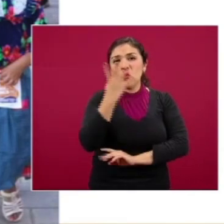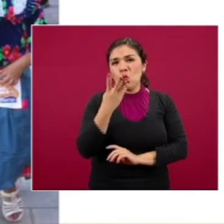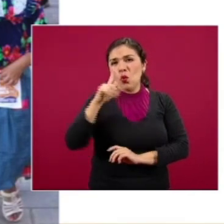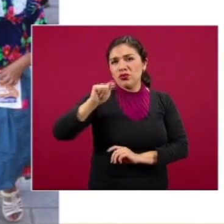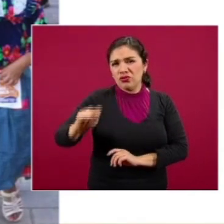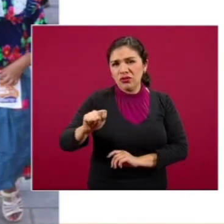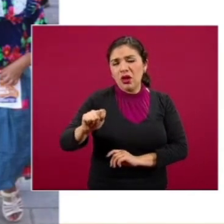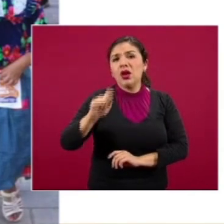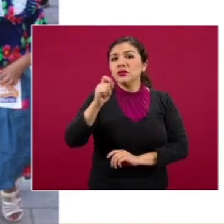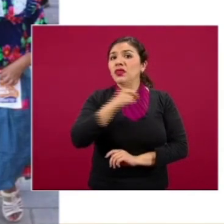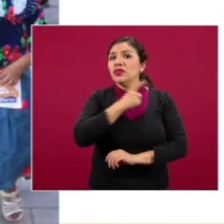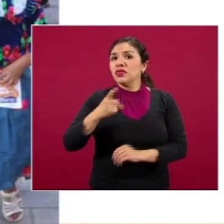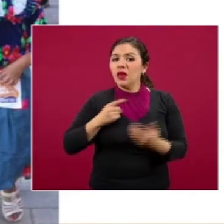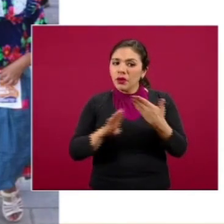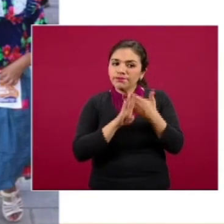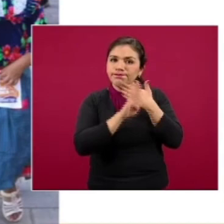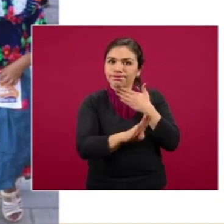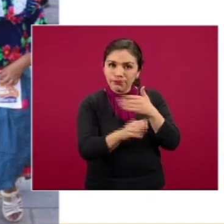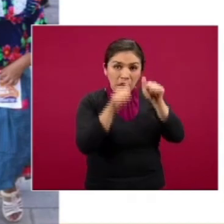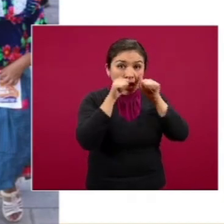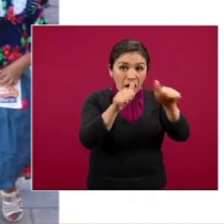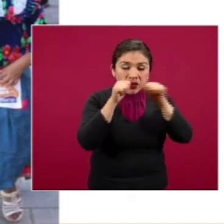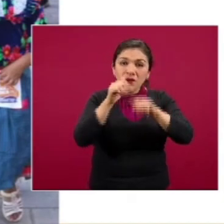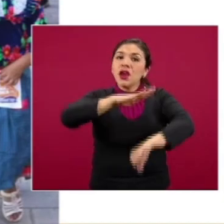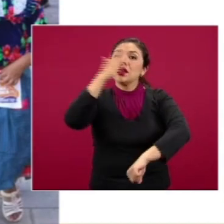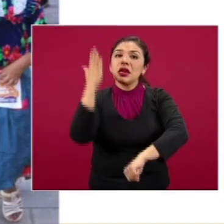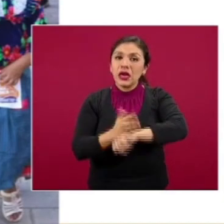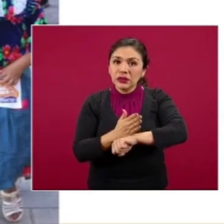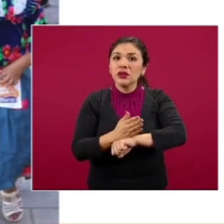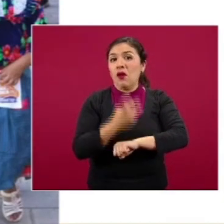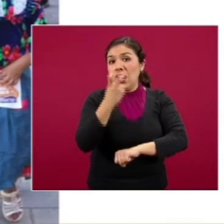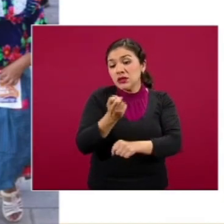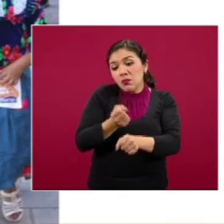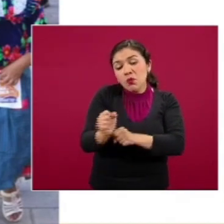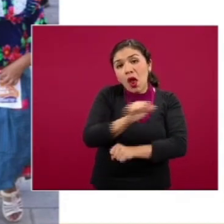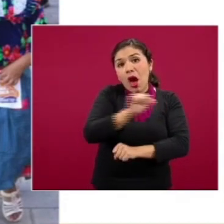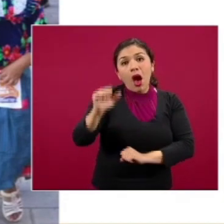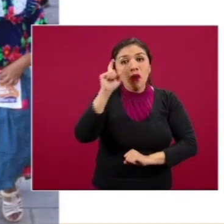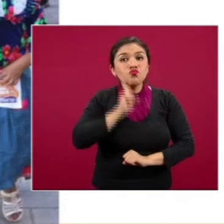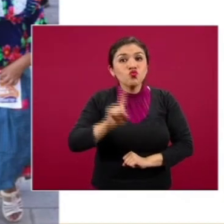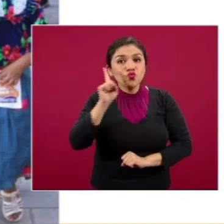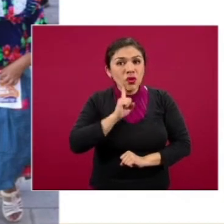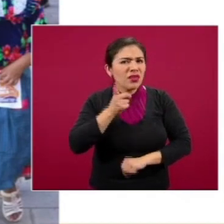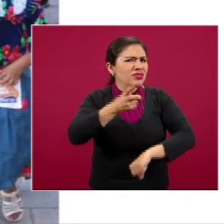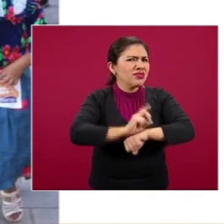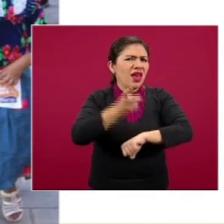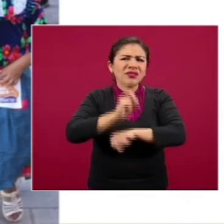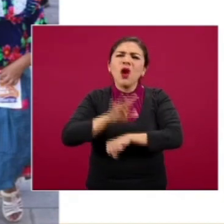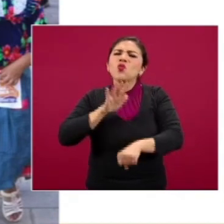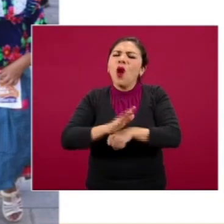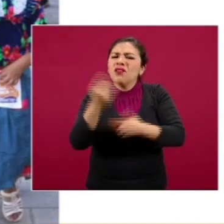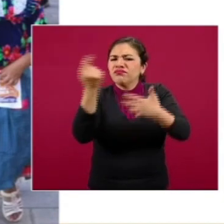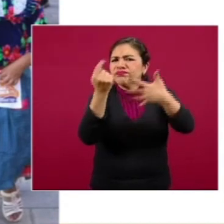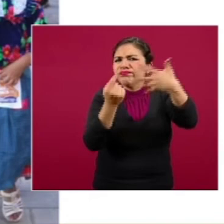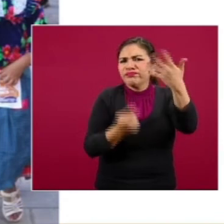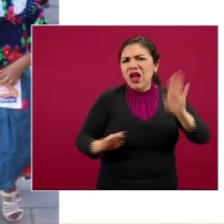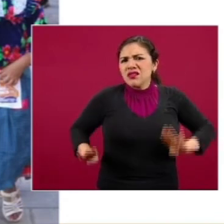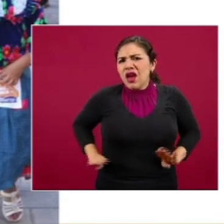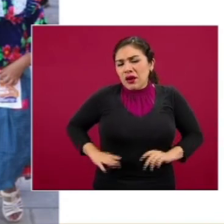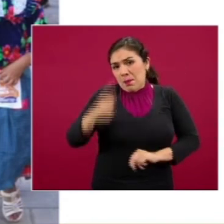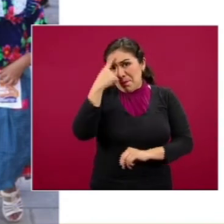transformación: prevenir, atender, sancionar la violencia contra las mujeres, todos los tipos,